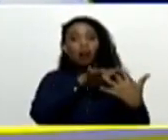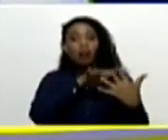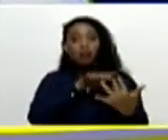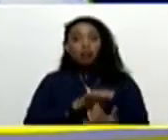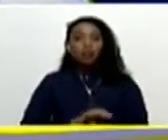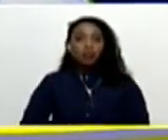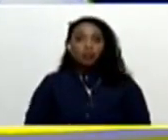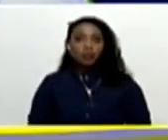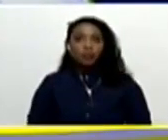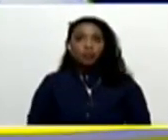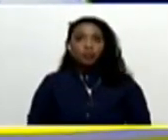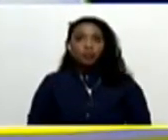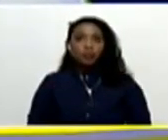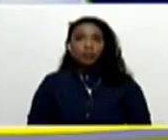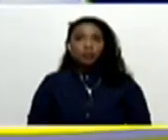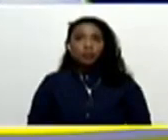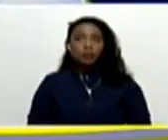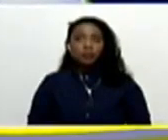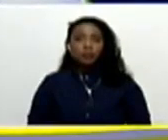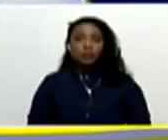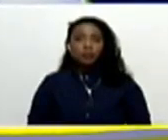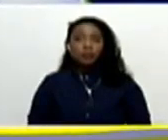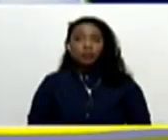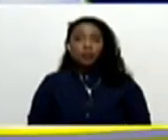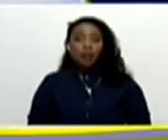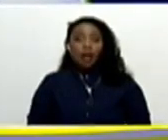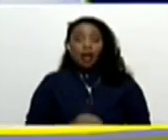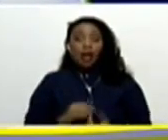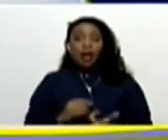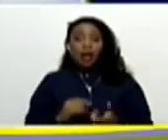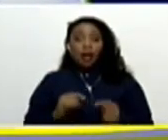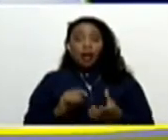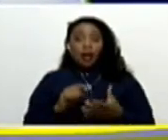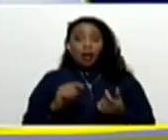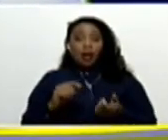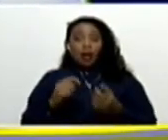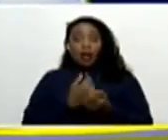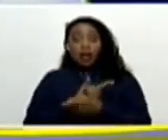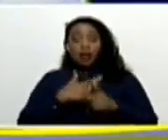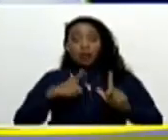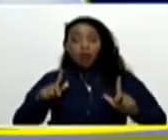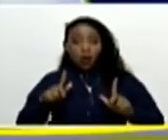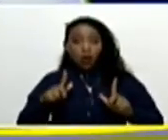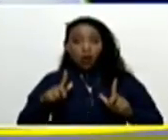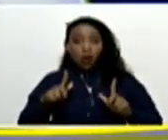que libró y ha librado el pueblo nicaragüense contra el imperialismo yanqui.